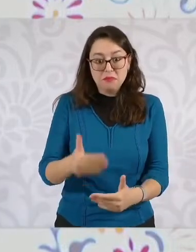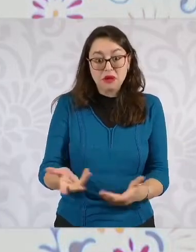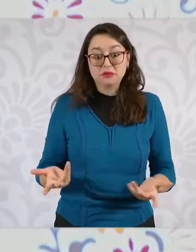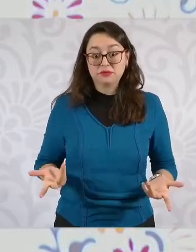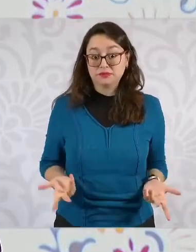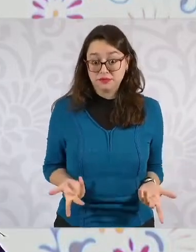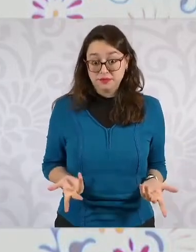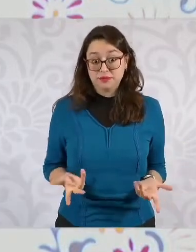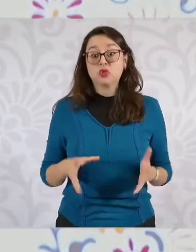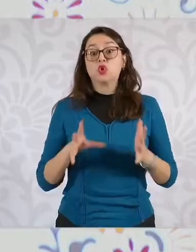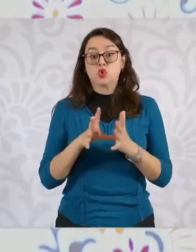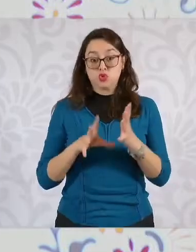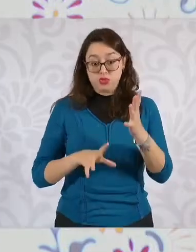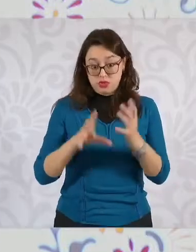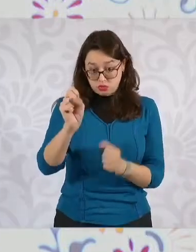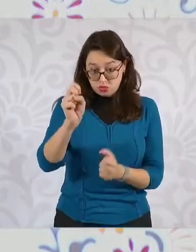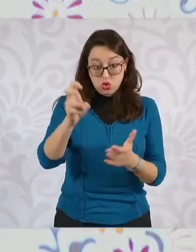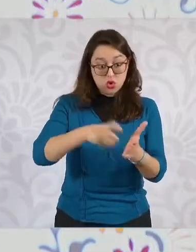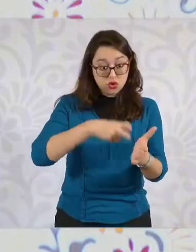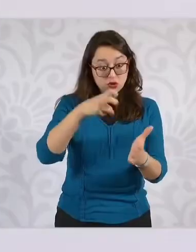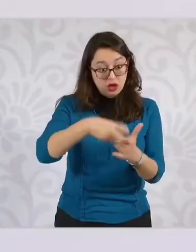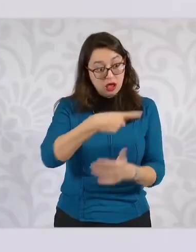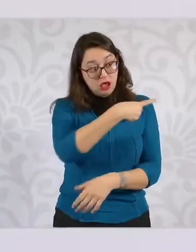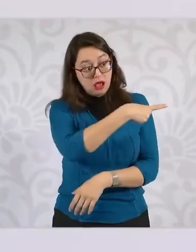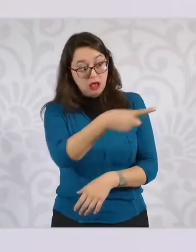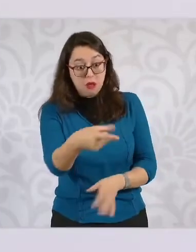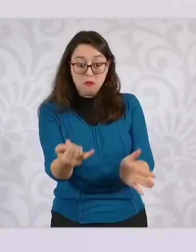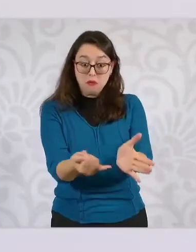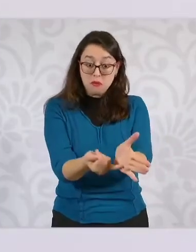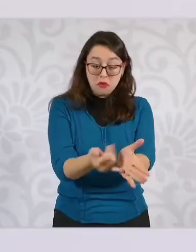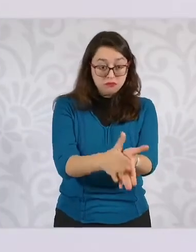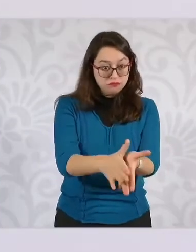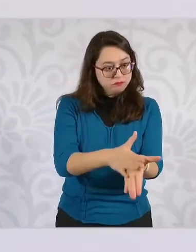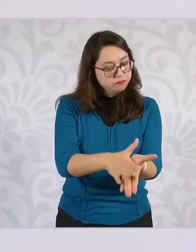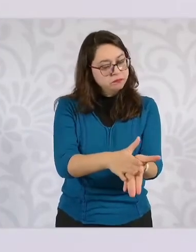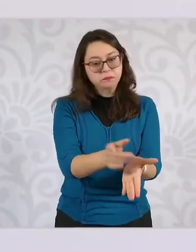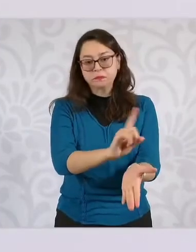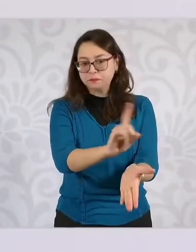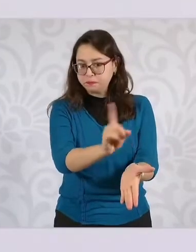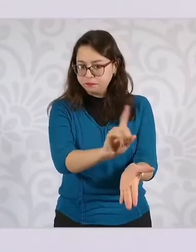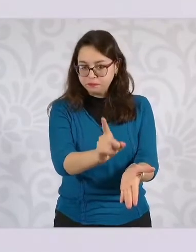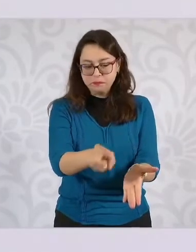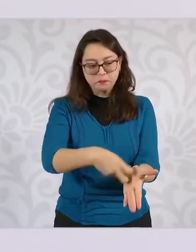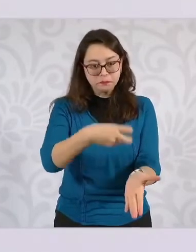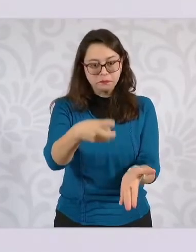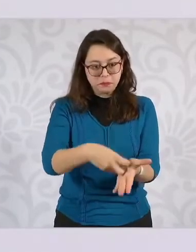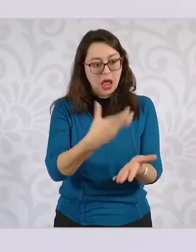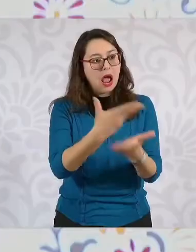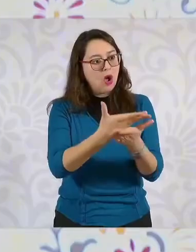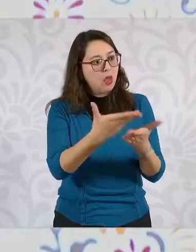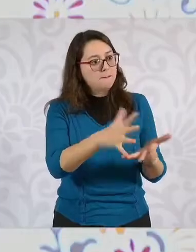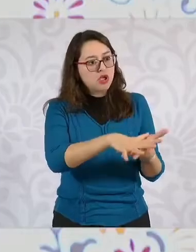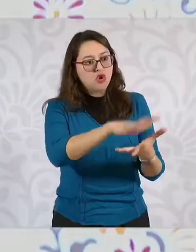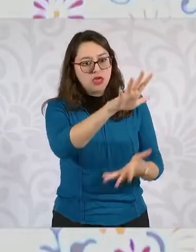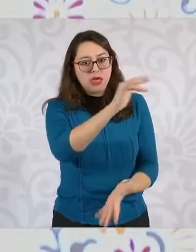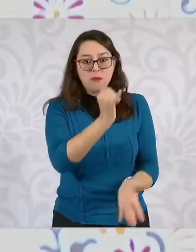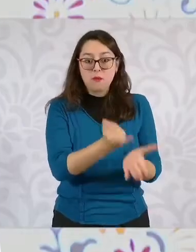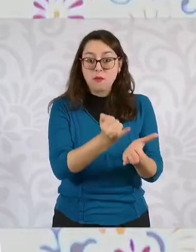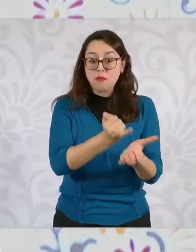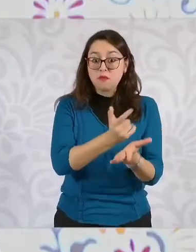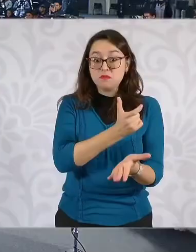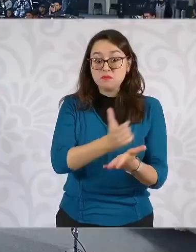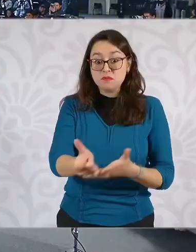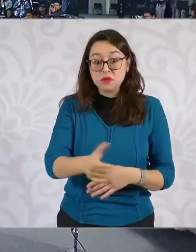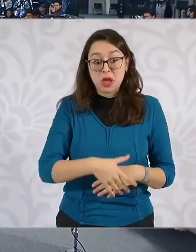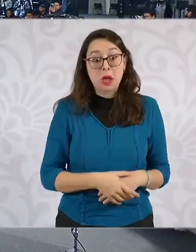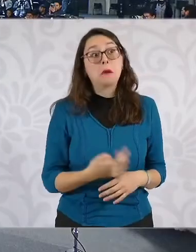no le vamos a creer con esas mentiras que dice, con ese escondite en donde está. Ahí también le llegará